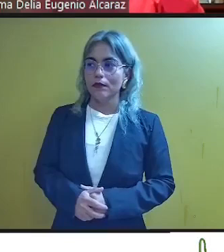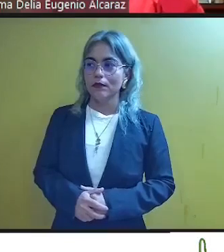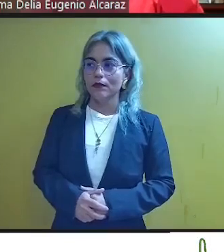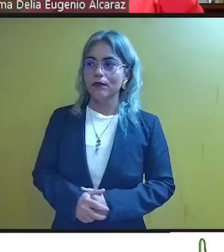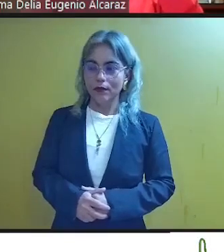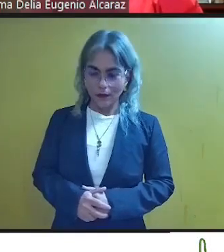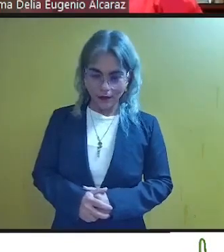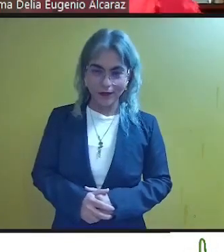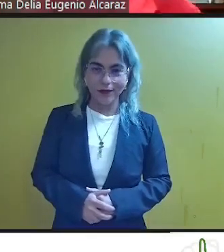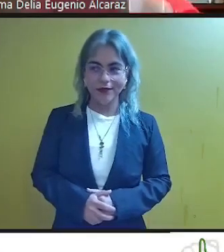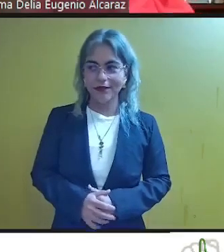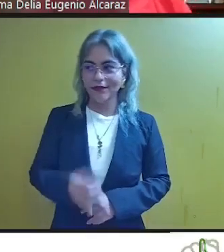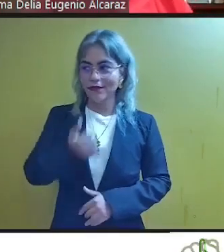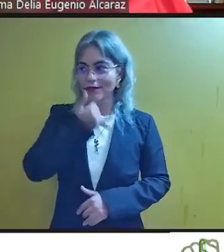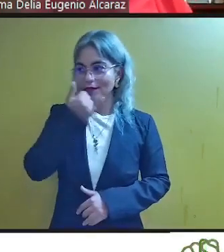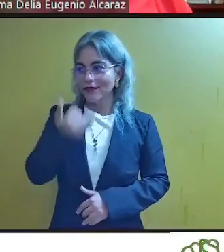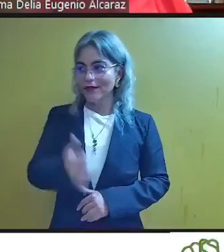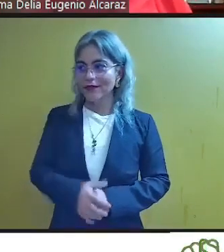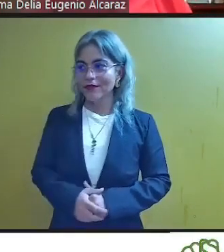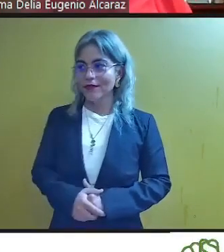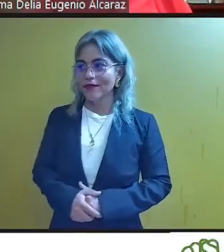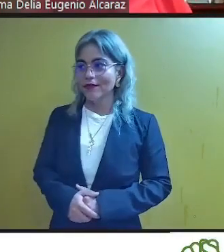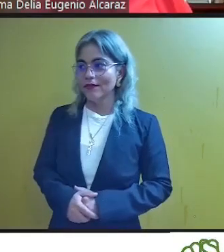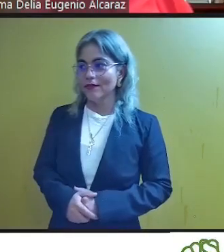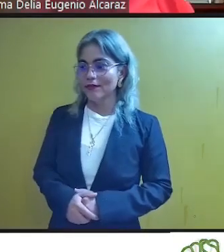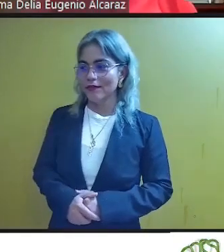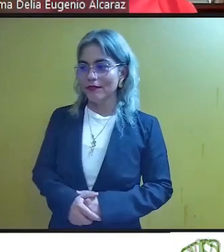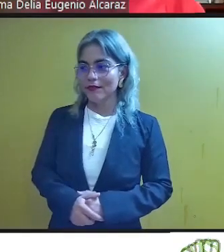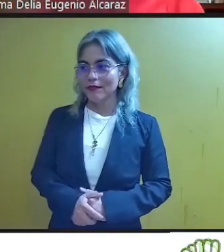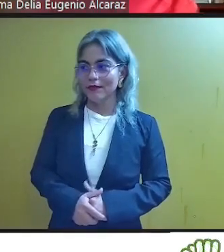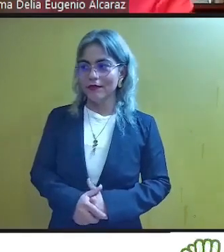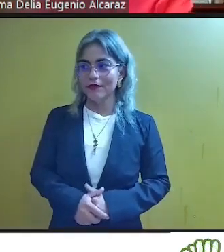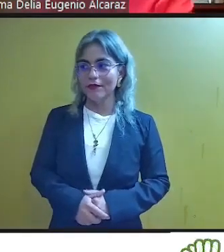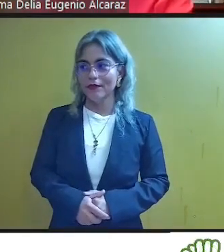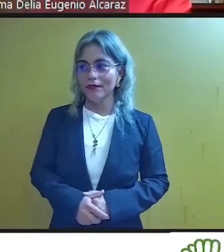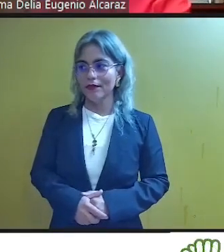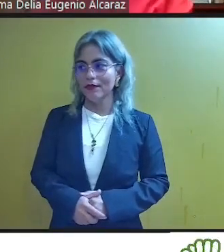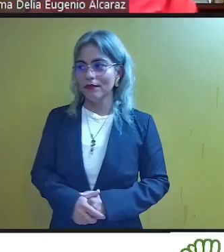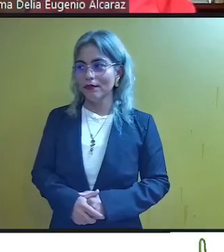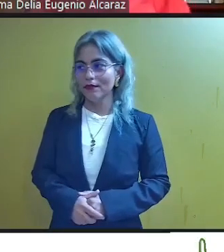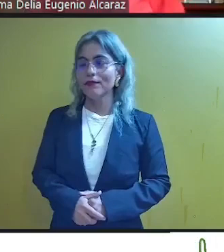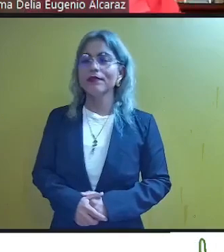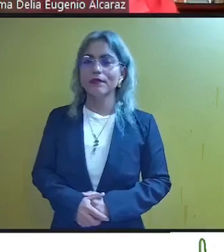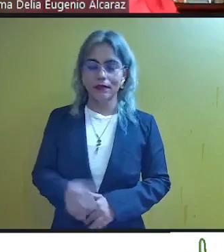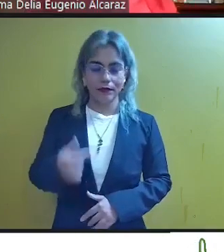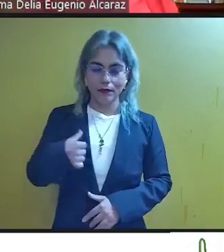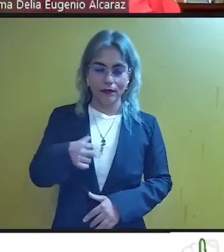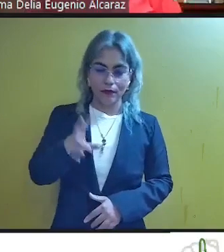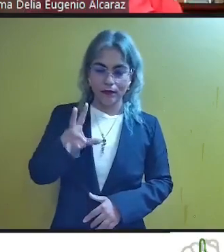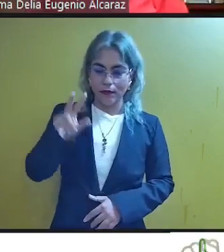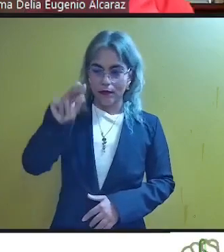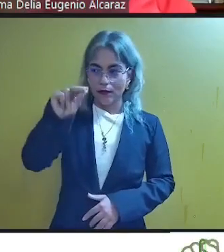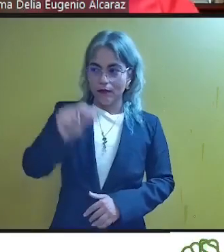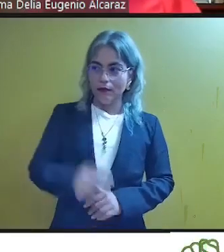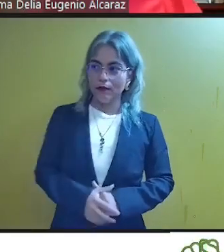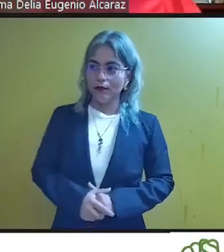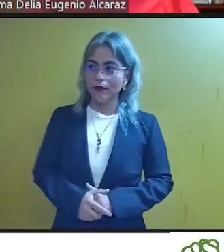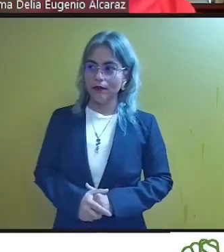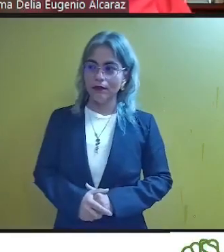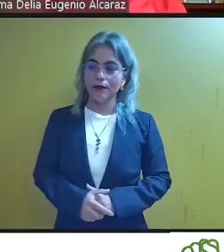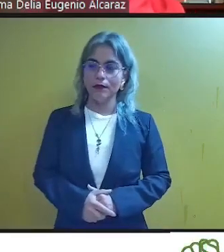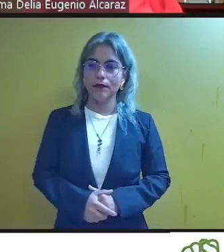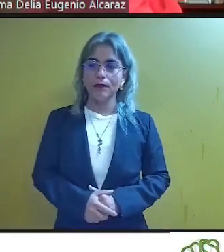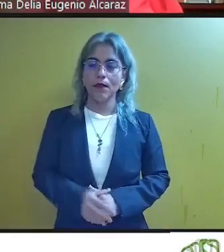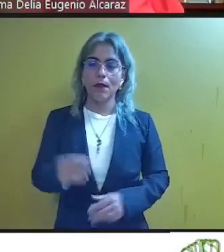Perdón, presidenta. Como lo establecí en mi comentario, en mi intervención, en contra. Gracias,